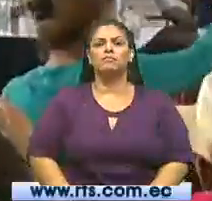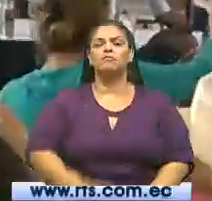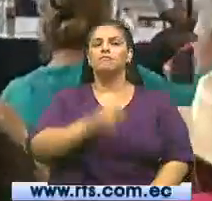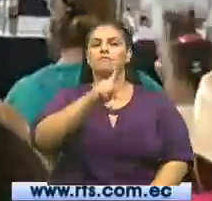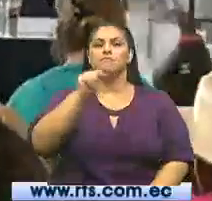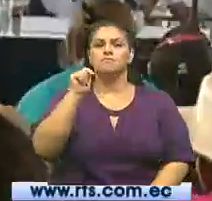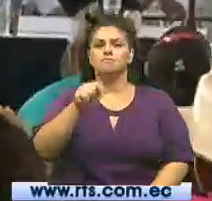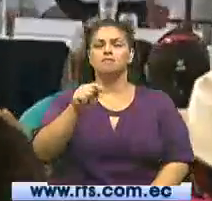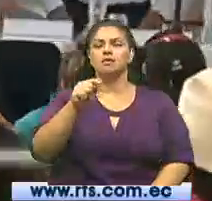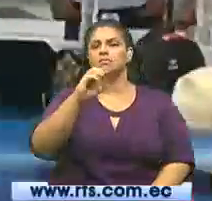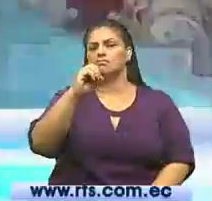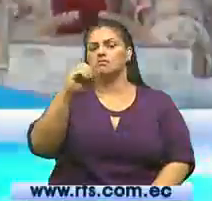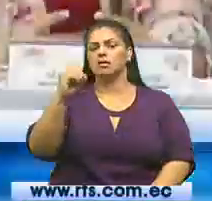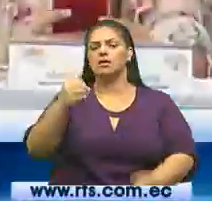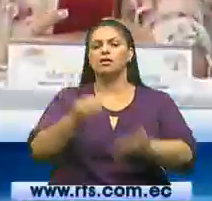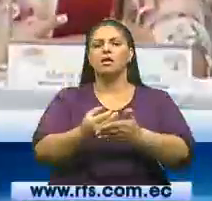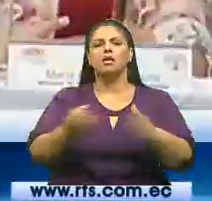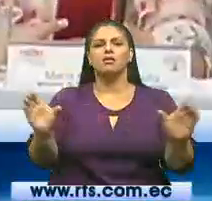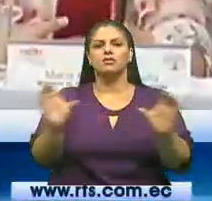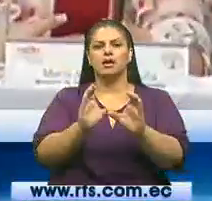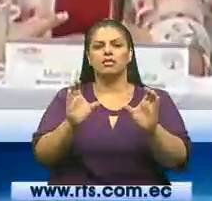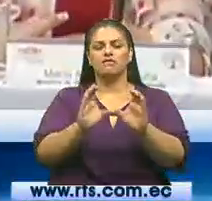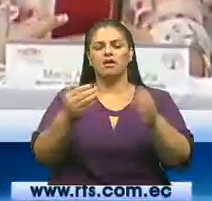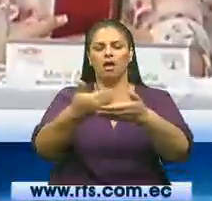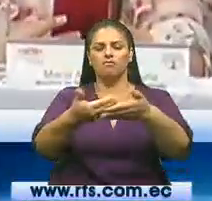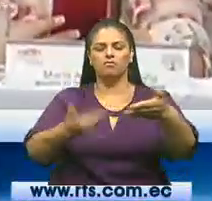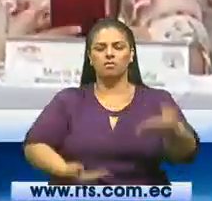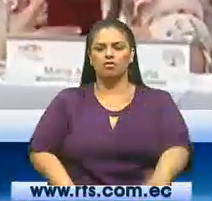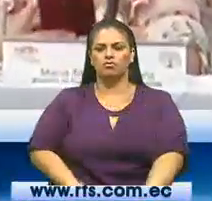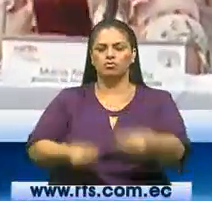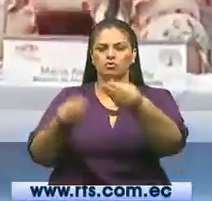de adjudicación de terrenos. No es lo mismo que tener